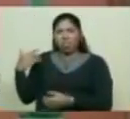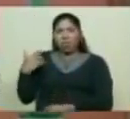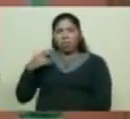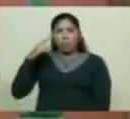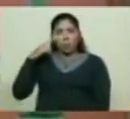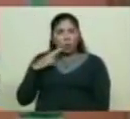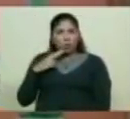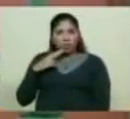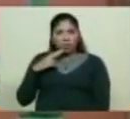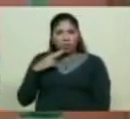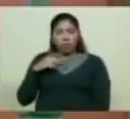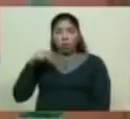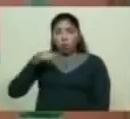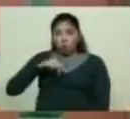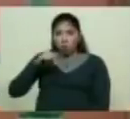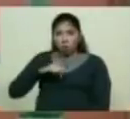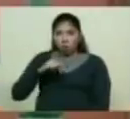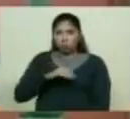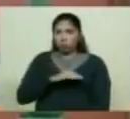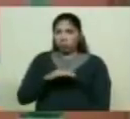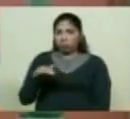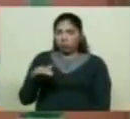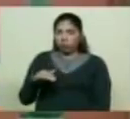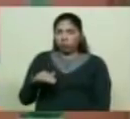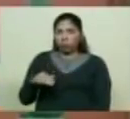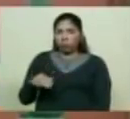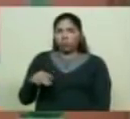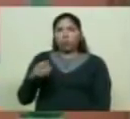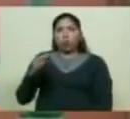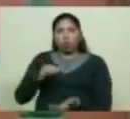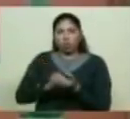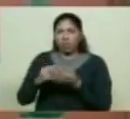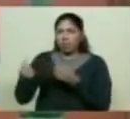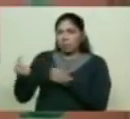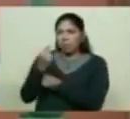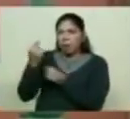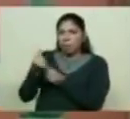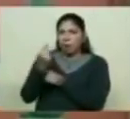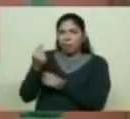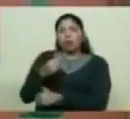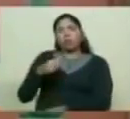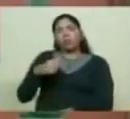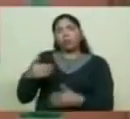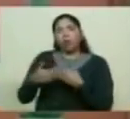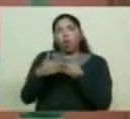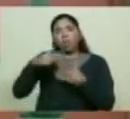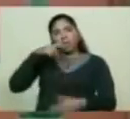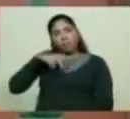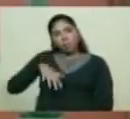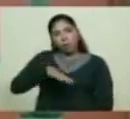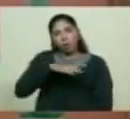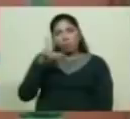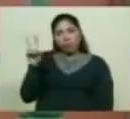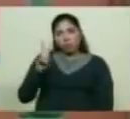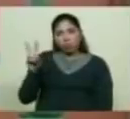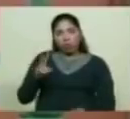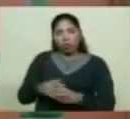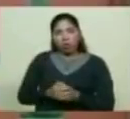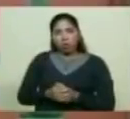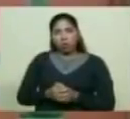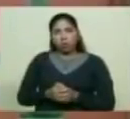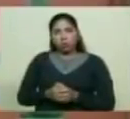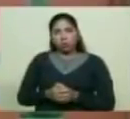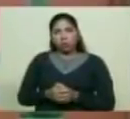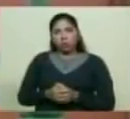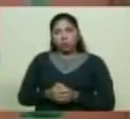ciernen hoy sus amenazas mortíferas contra nuestro pueblo sus afiladas garras